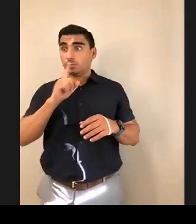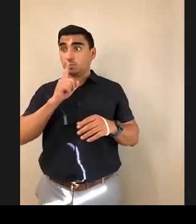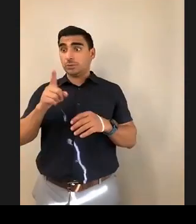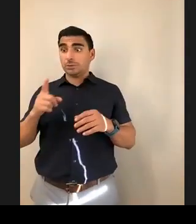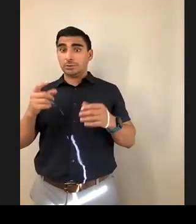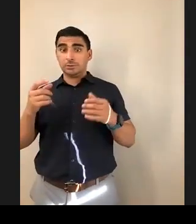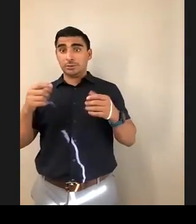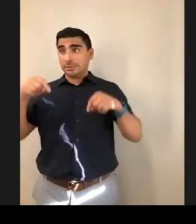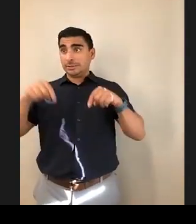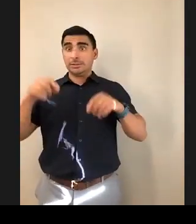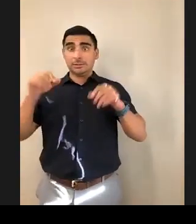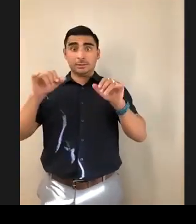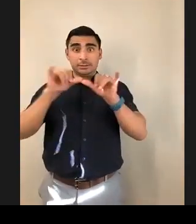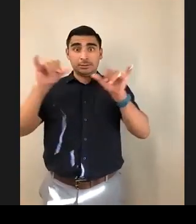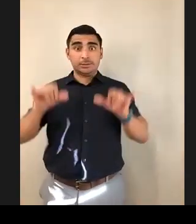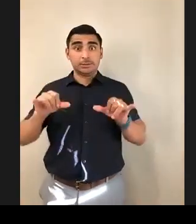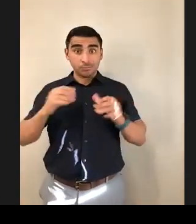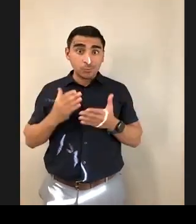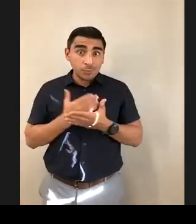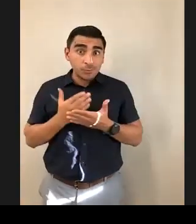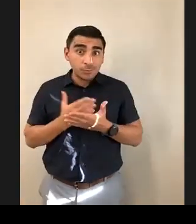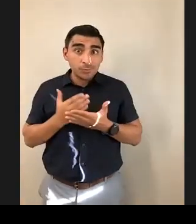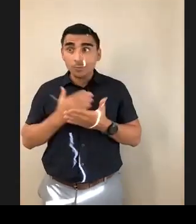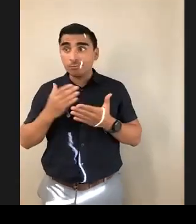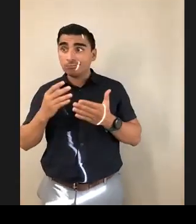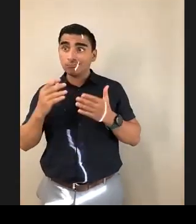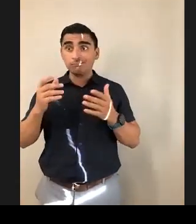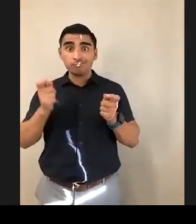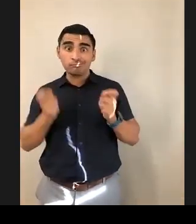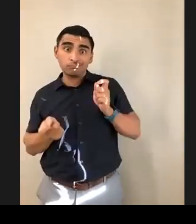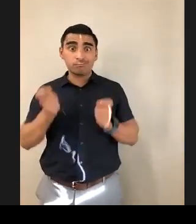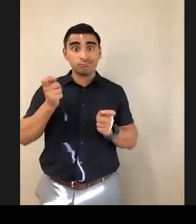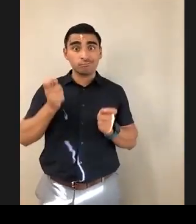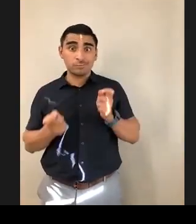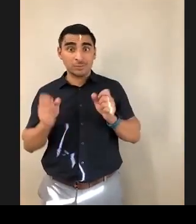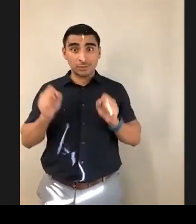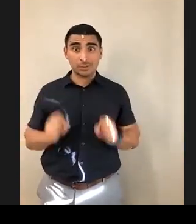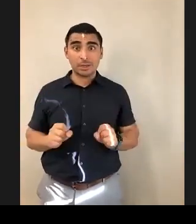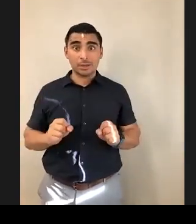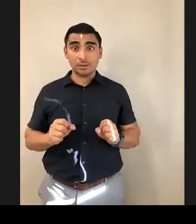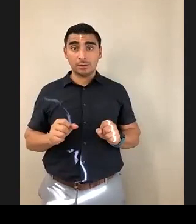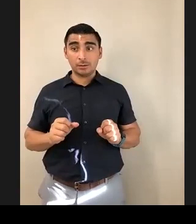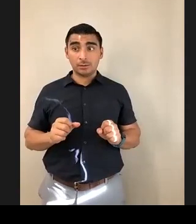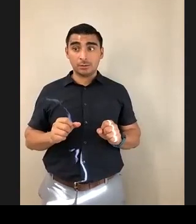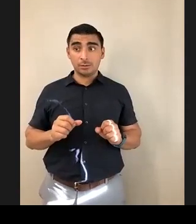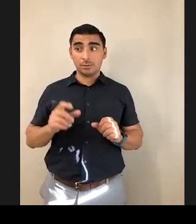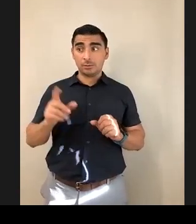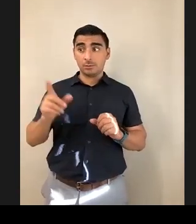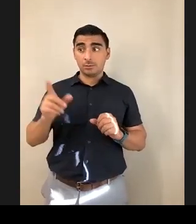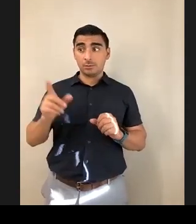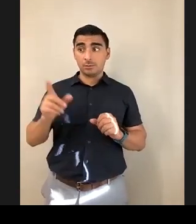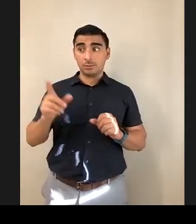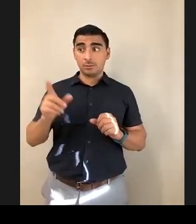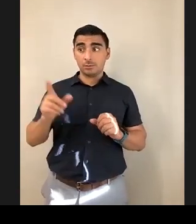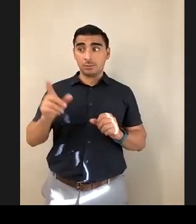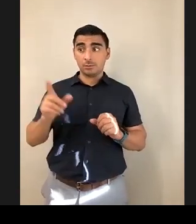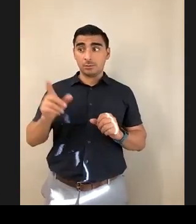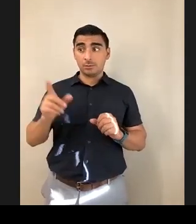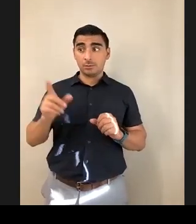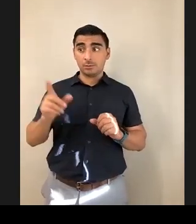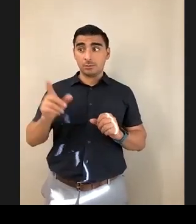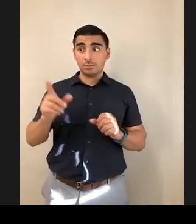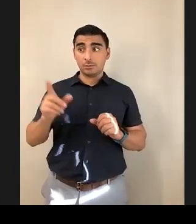la persona que ocupa la posición de monitor debe cambiar, esa responsabilidad